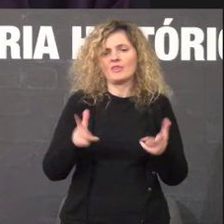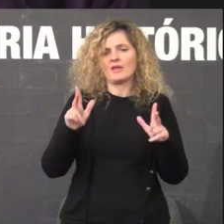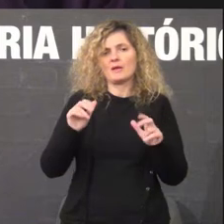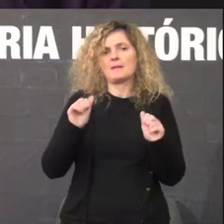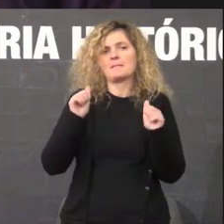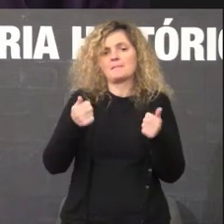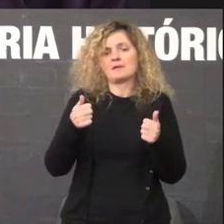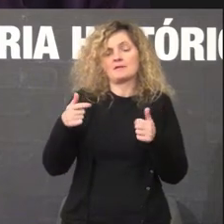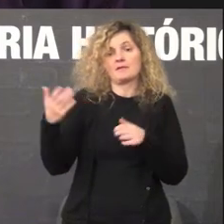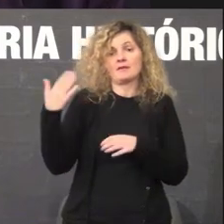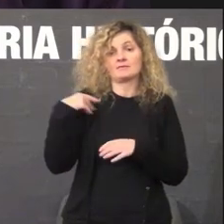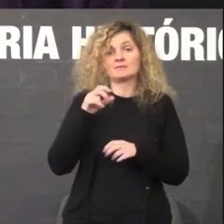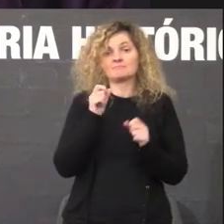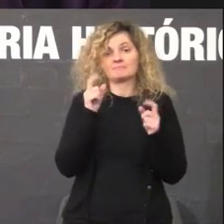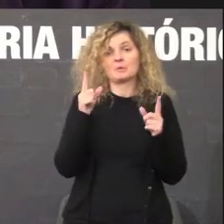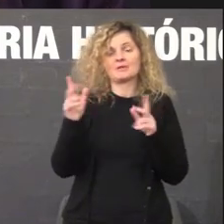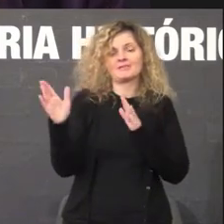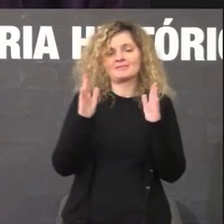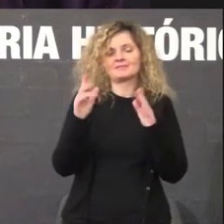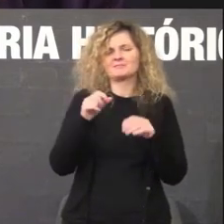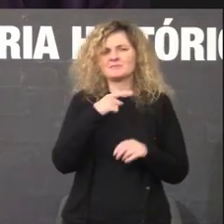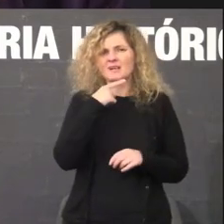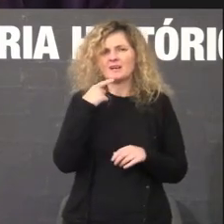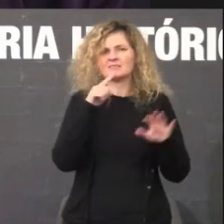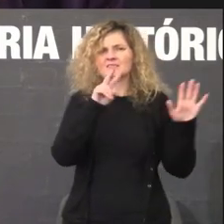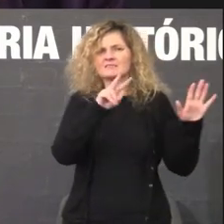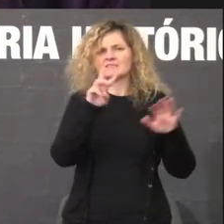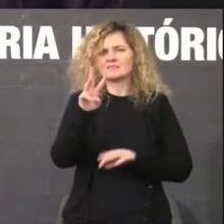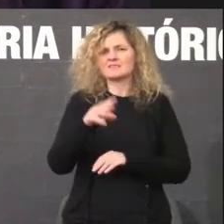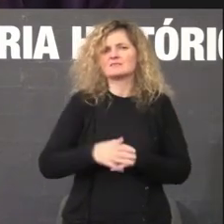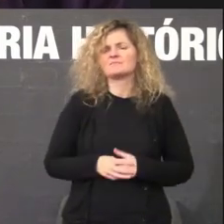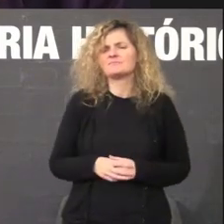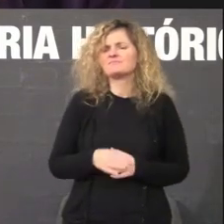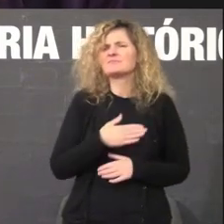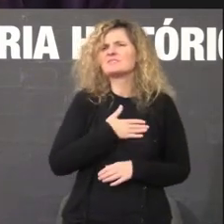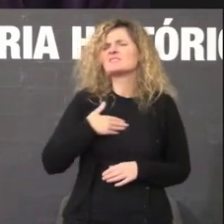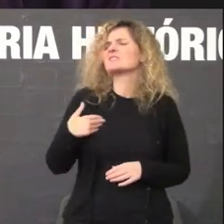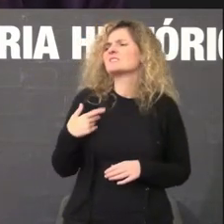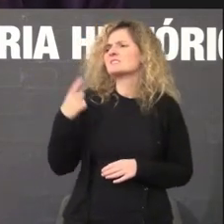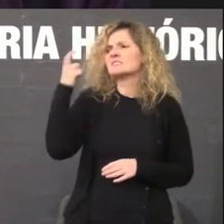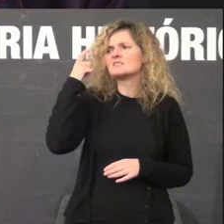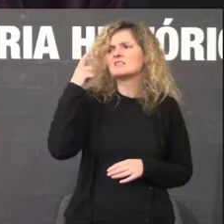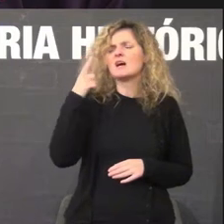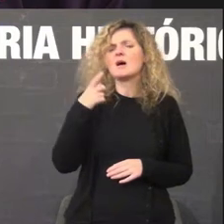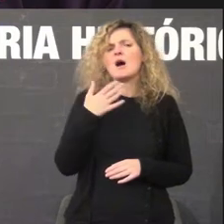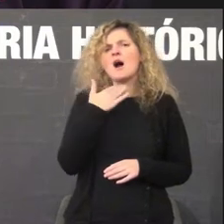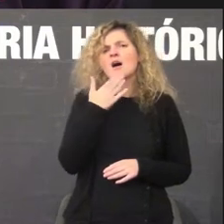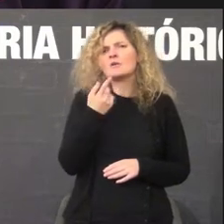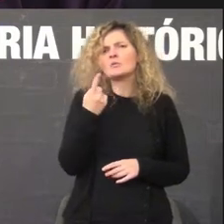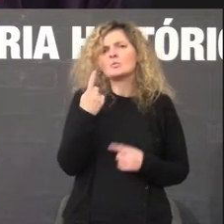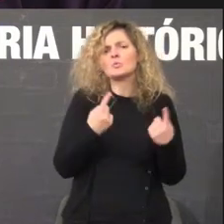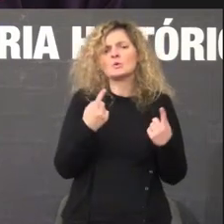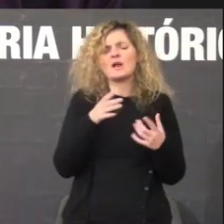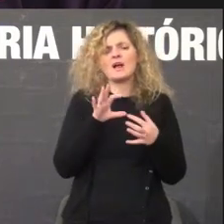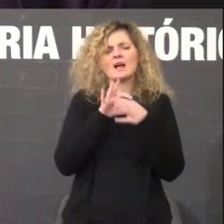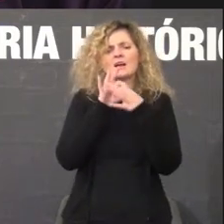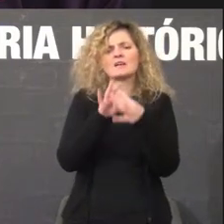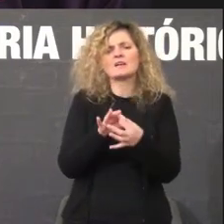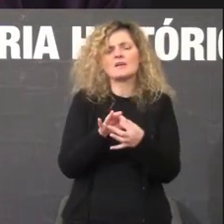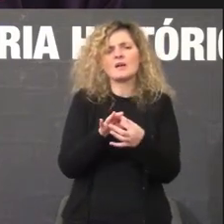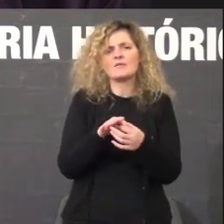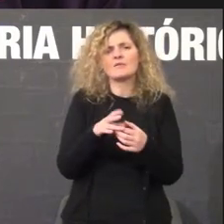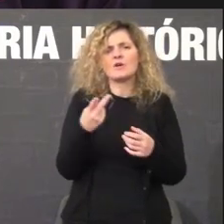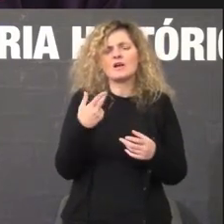España nese momento, nesas datas, no ano 73. Quisiera saber tamén si hai algunha relación, cal é